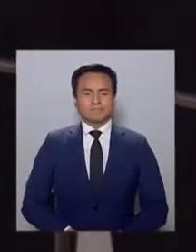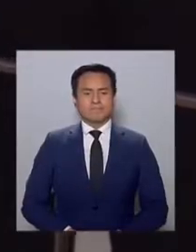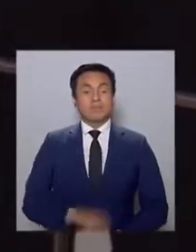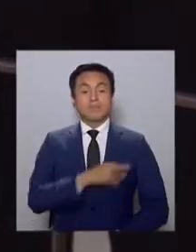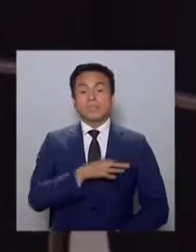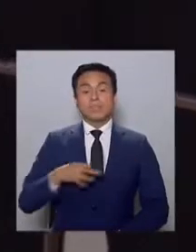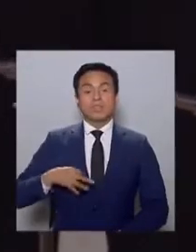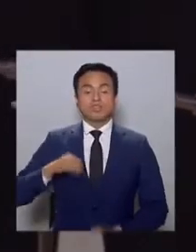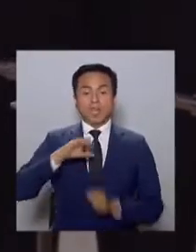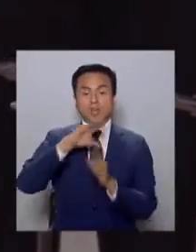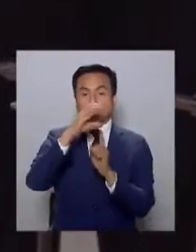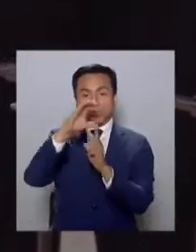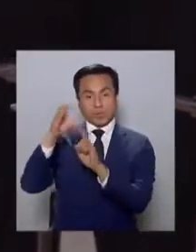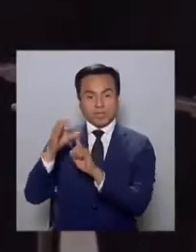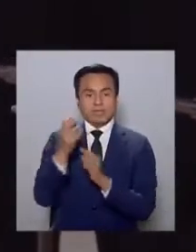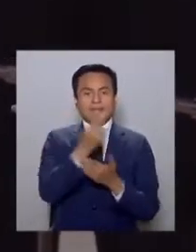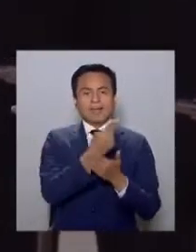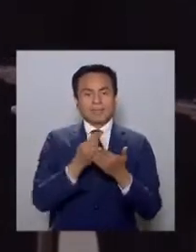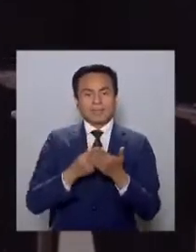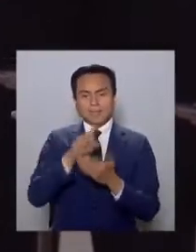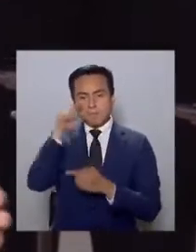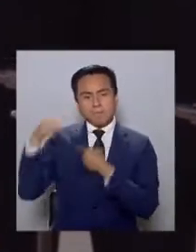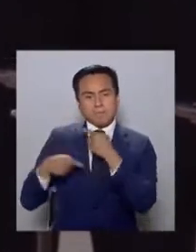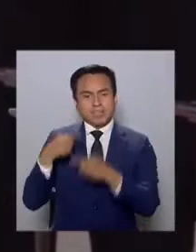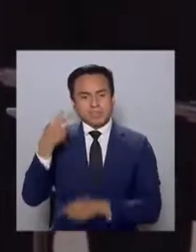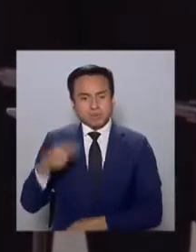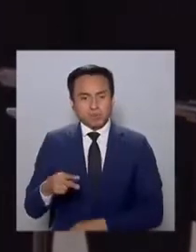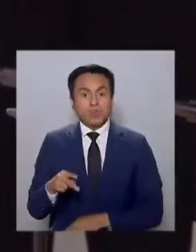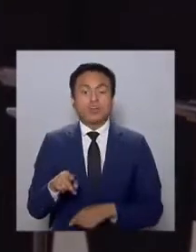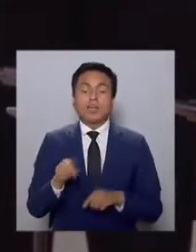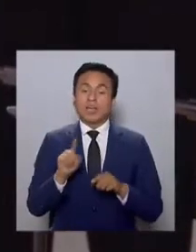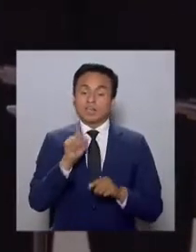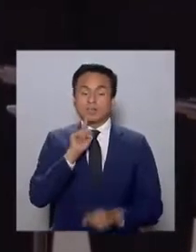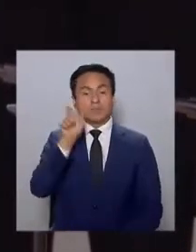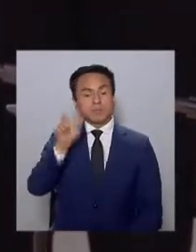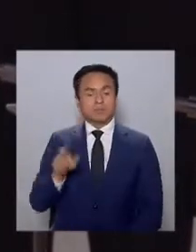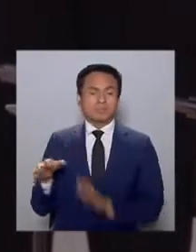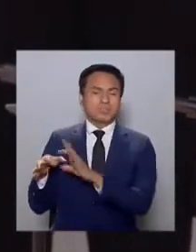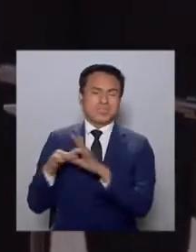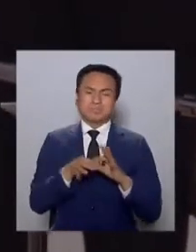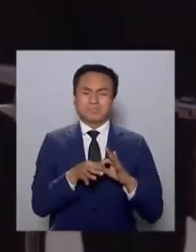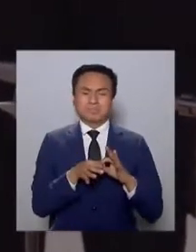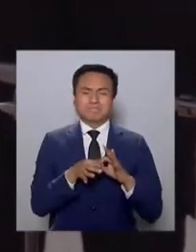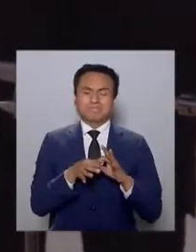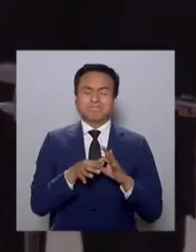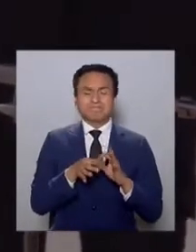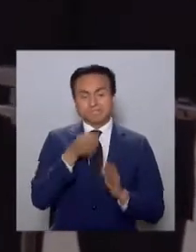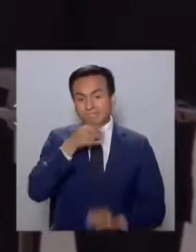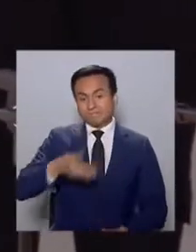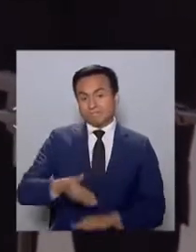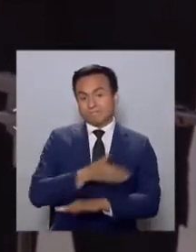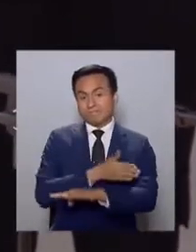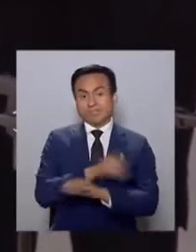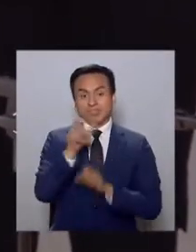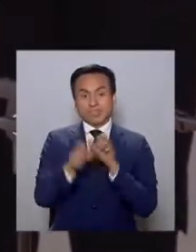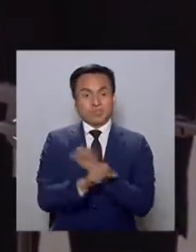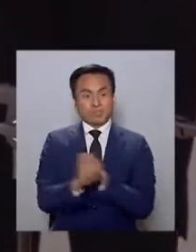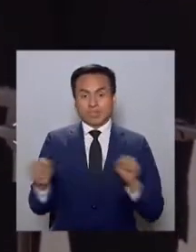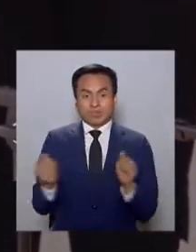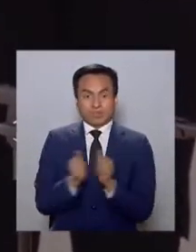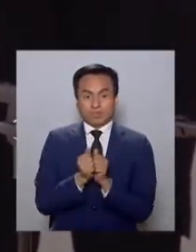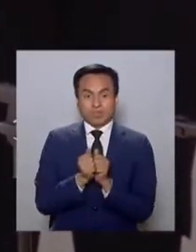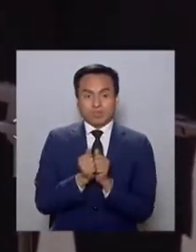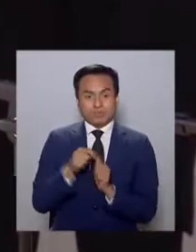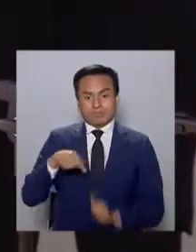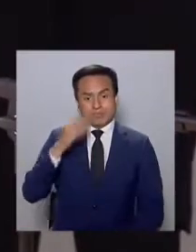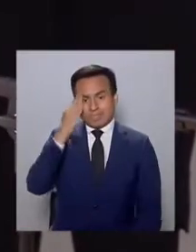En el Ministerio de las Culturas, las Artes y el Patrimonio, alguien que también por los mismos motivos no, que hemos expresado antes respecto a otras personas, no puede estar con nosotros